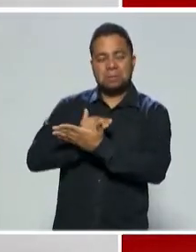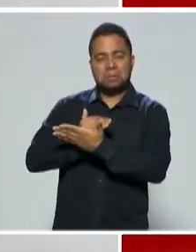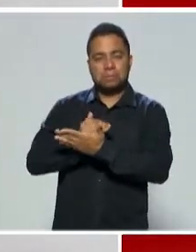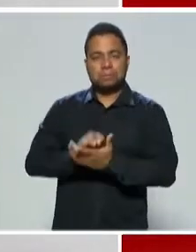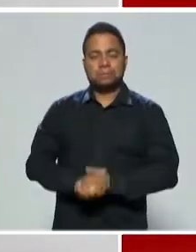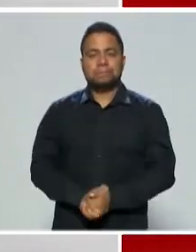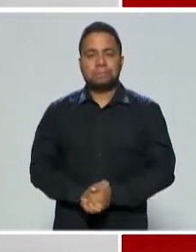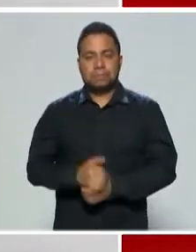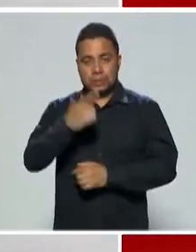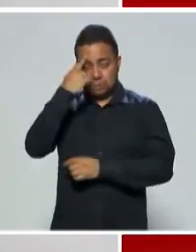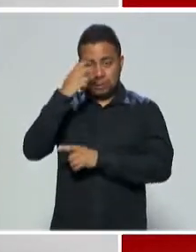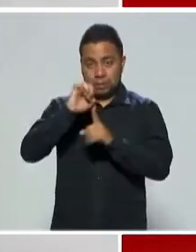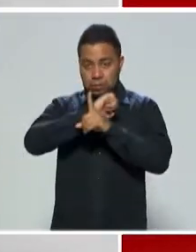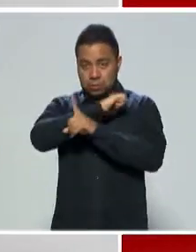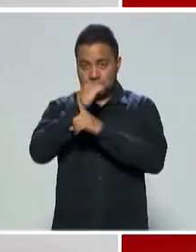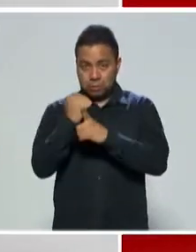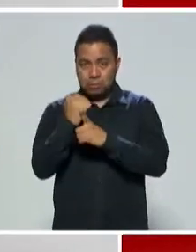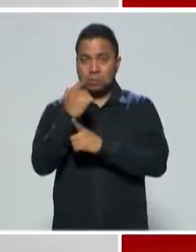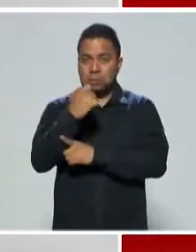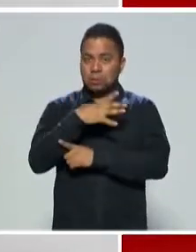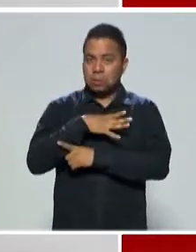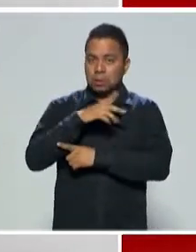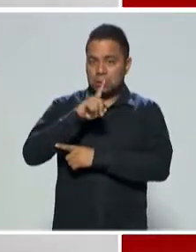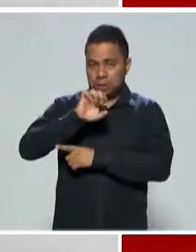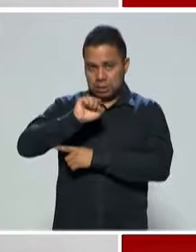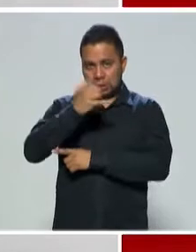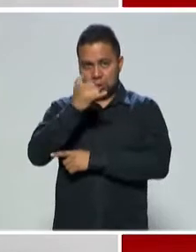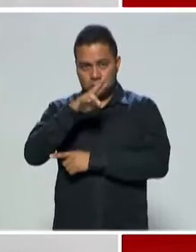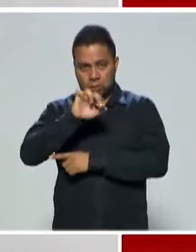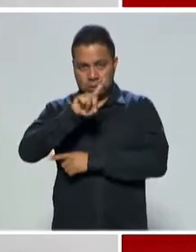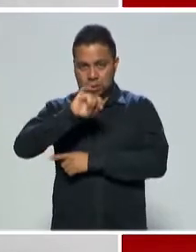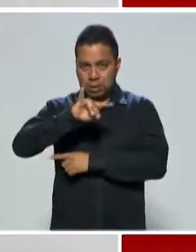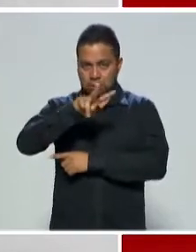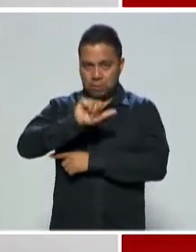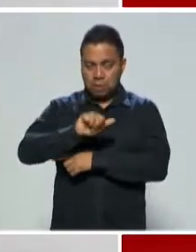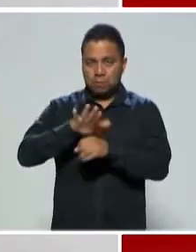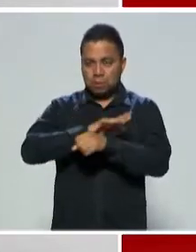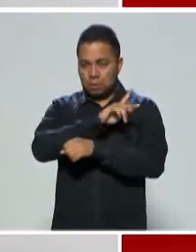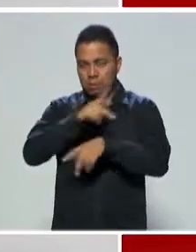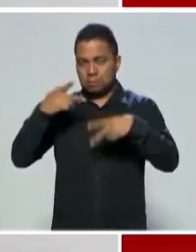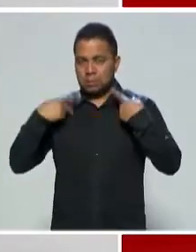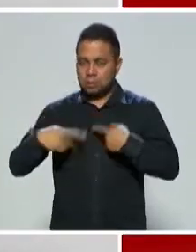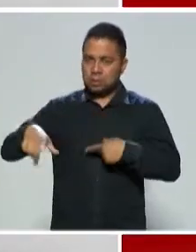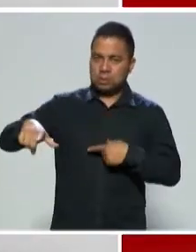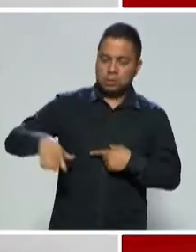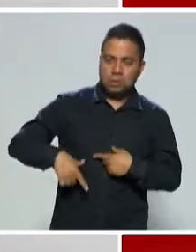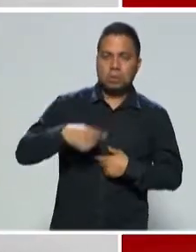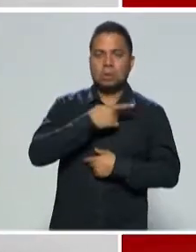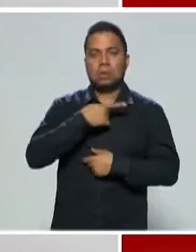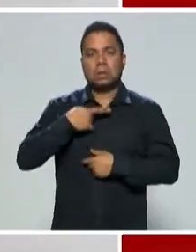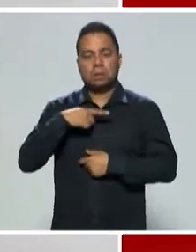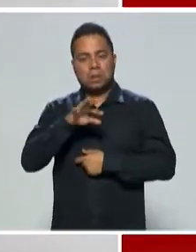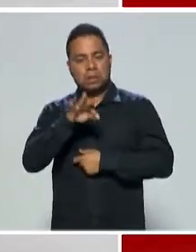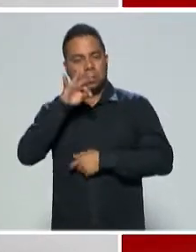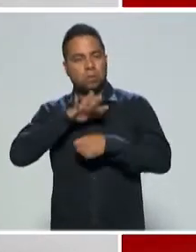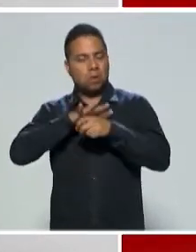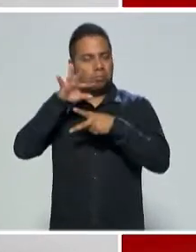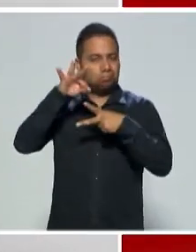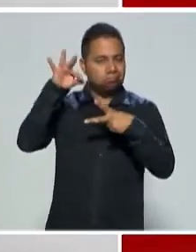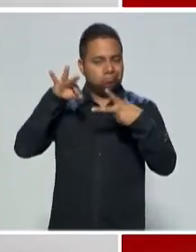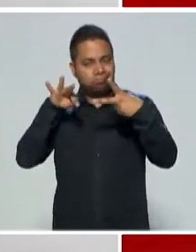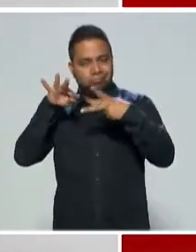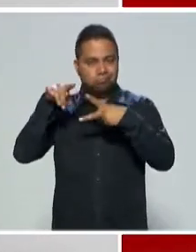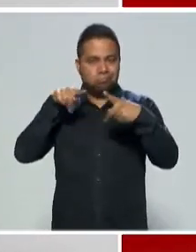a esta situación se le conoce como disyuntiva porque la sociedad y el gobierno deben elegir uno de los dos